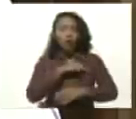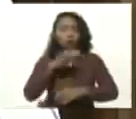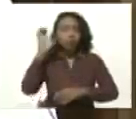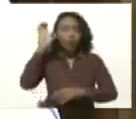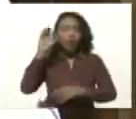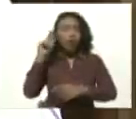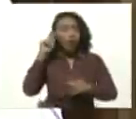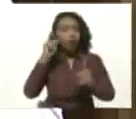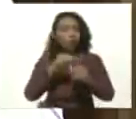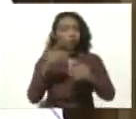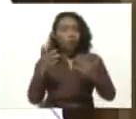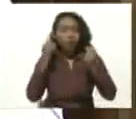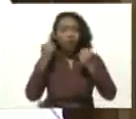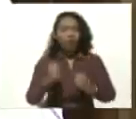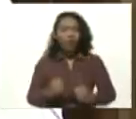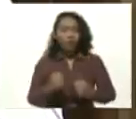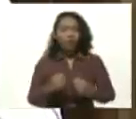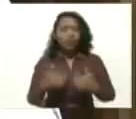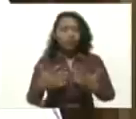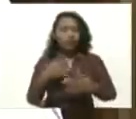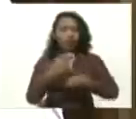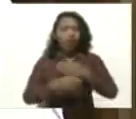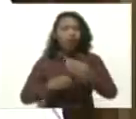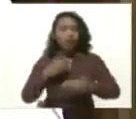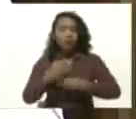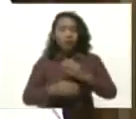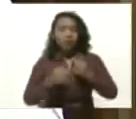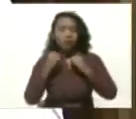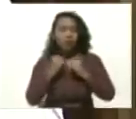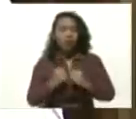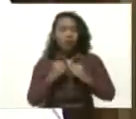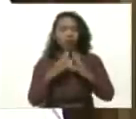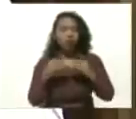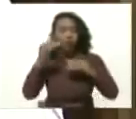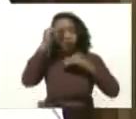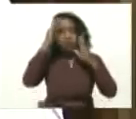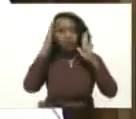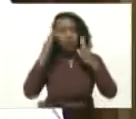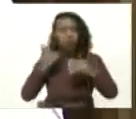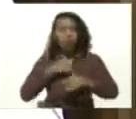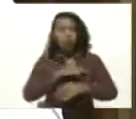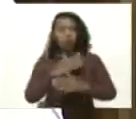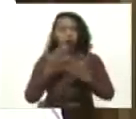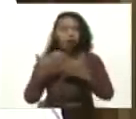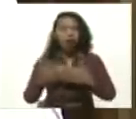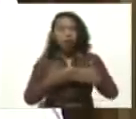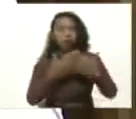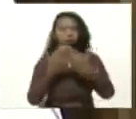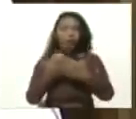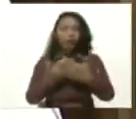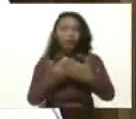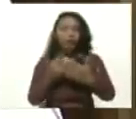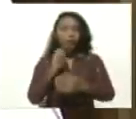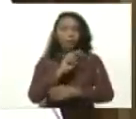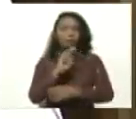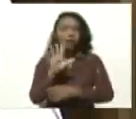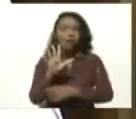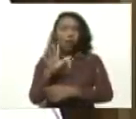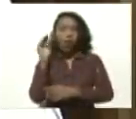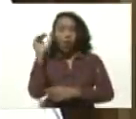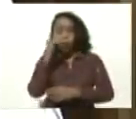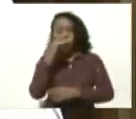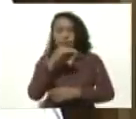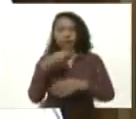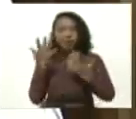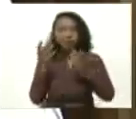con el objetivo firme de hacer sólida toda la atención a nuestros estudiantes desde el 25 de octubre de